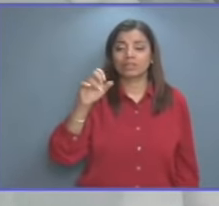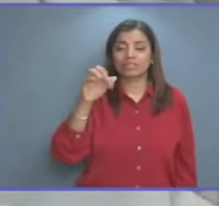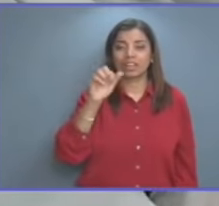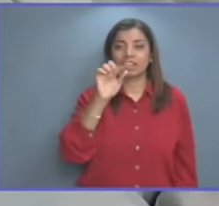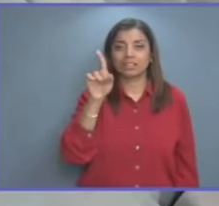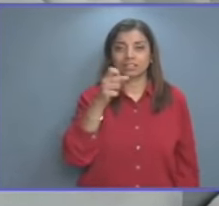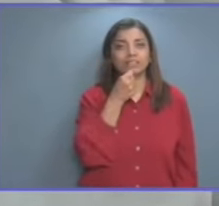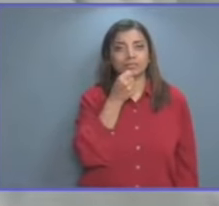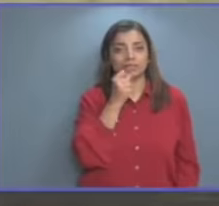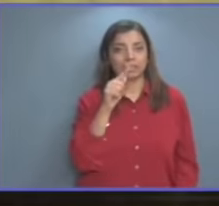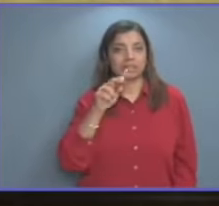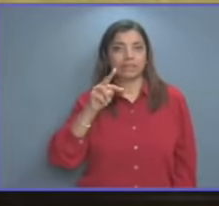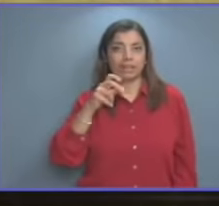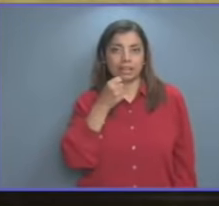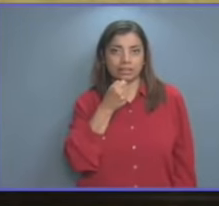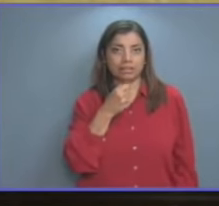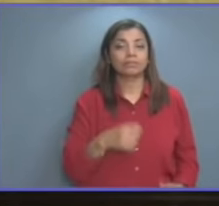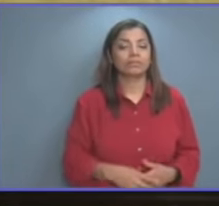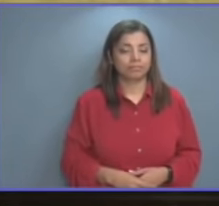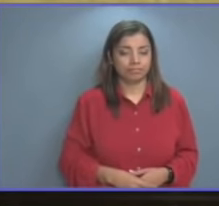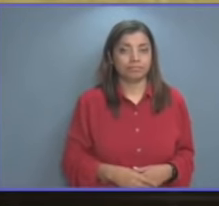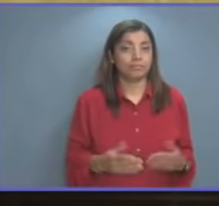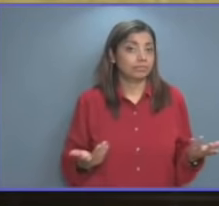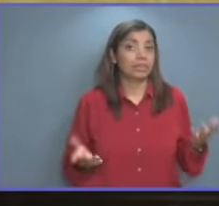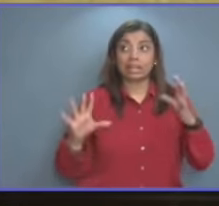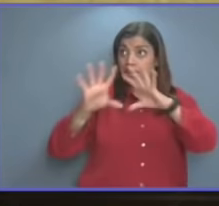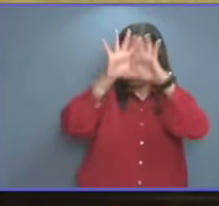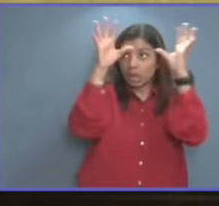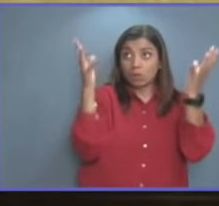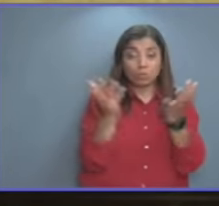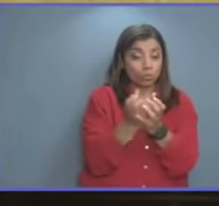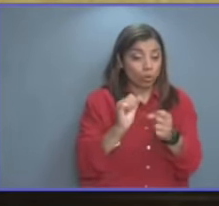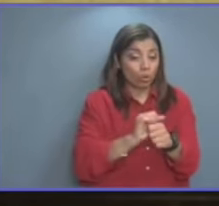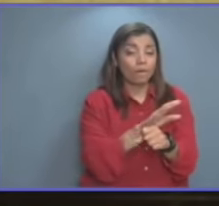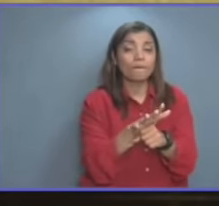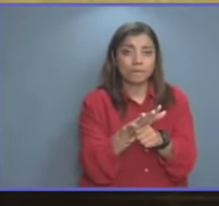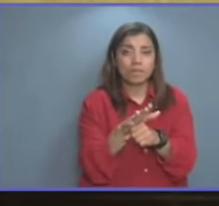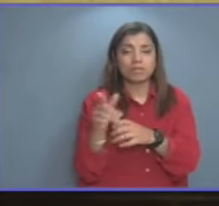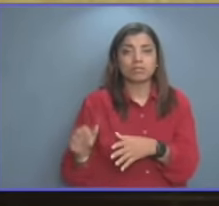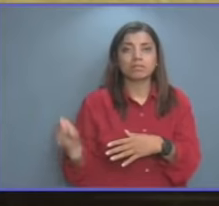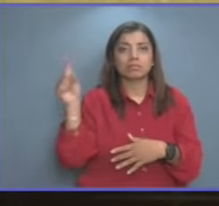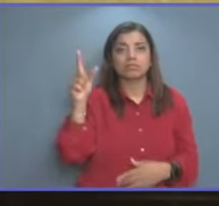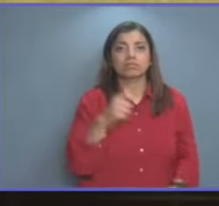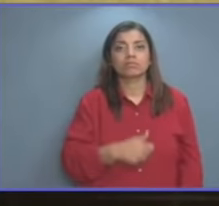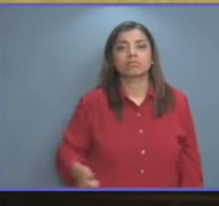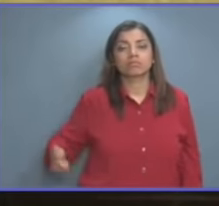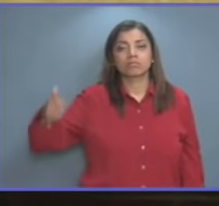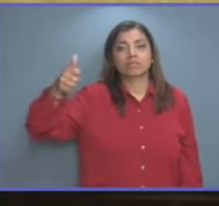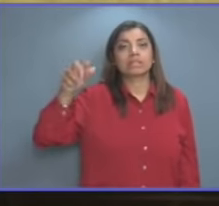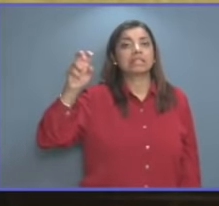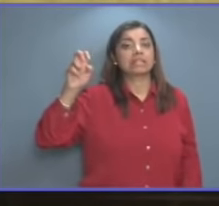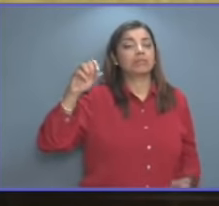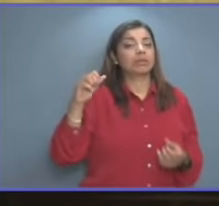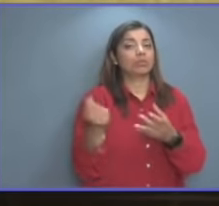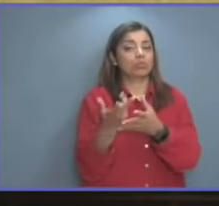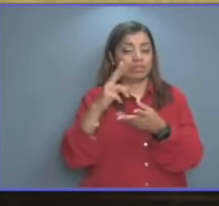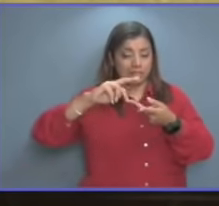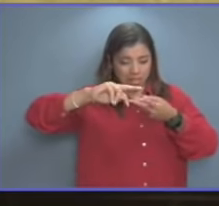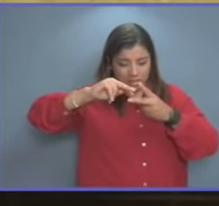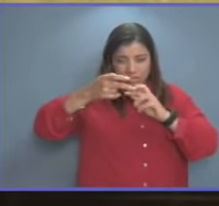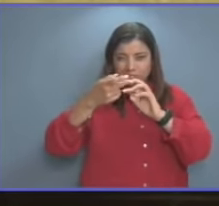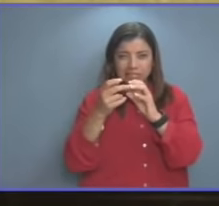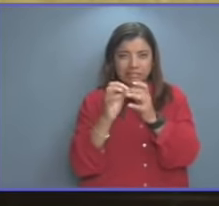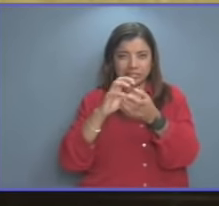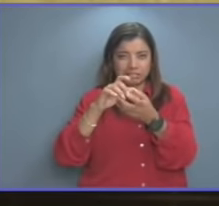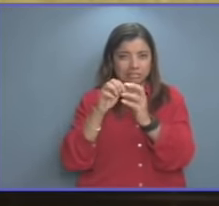legislativo y en comida por el mundo autoridades detectan una nueva variante del cobi 19 en el sur de